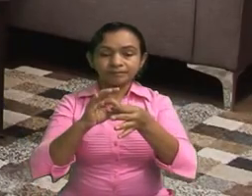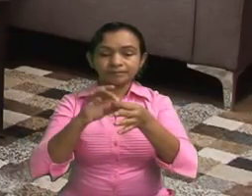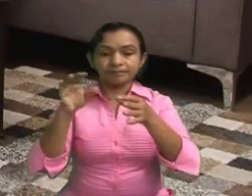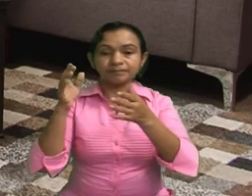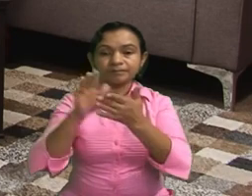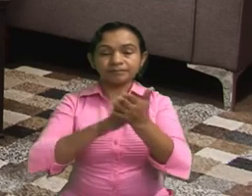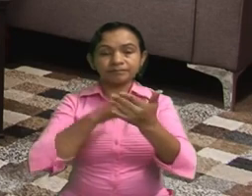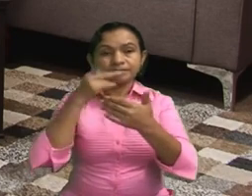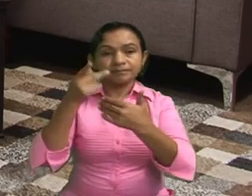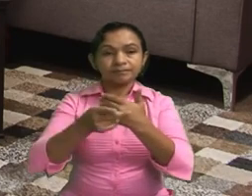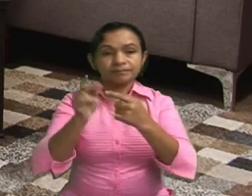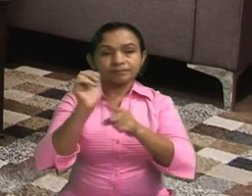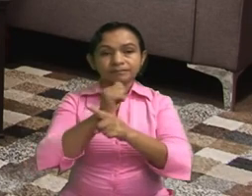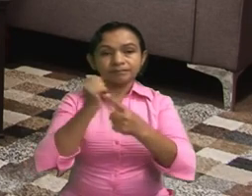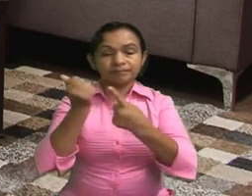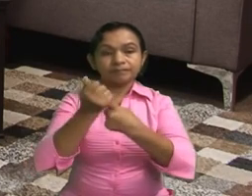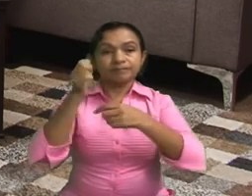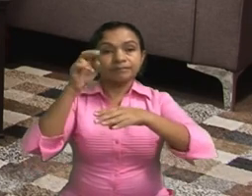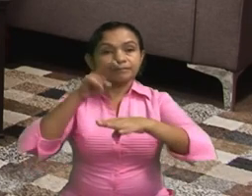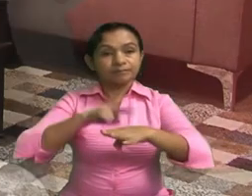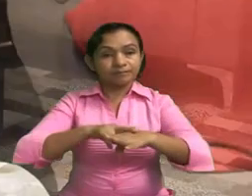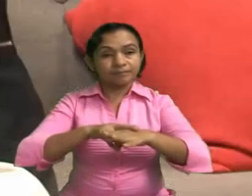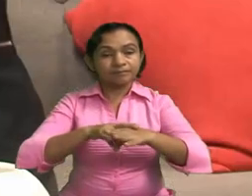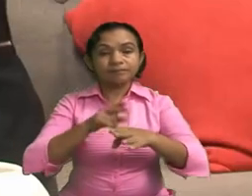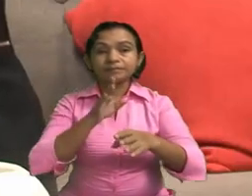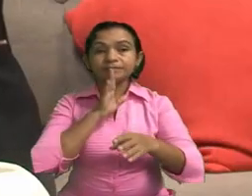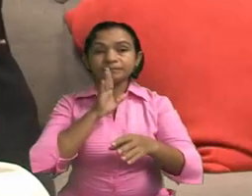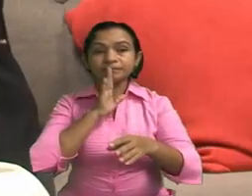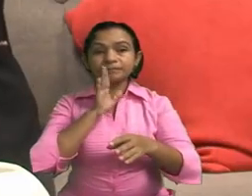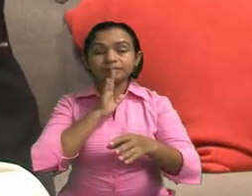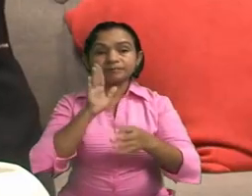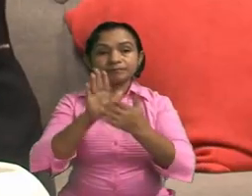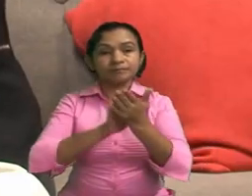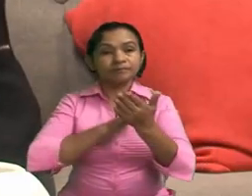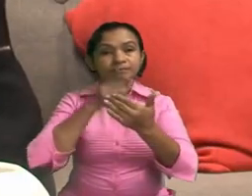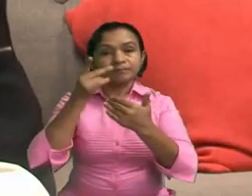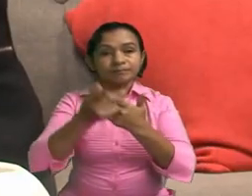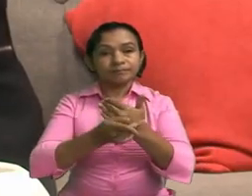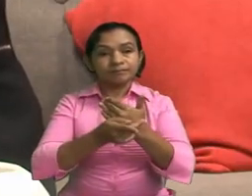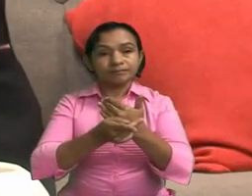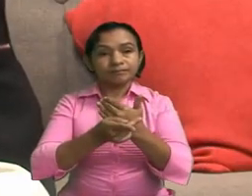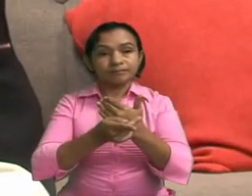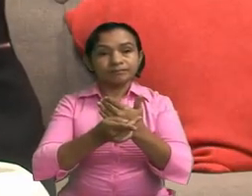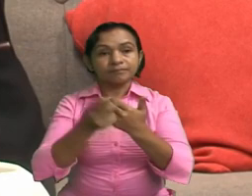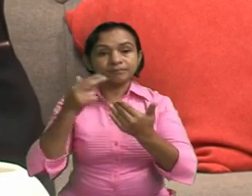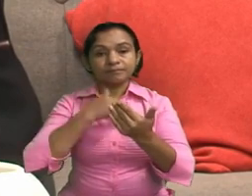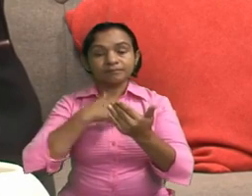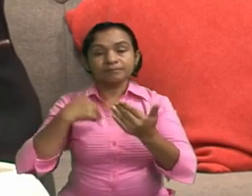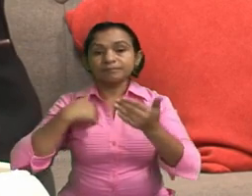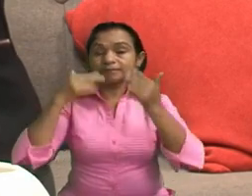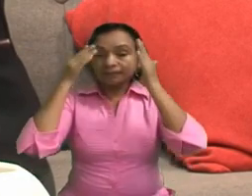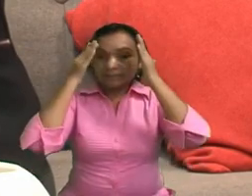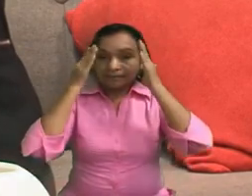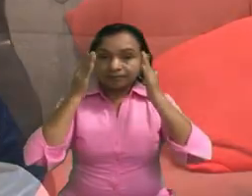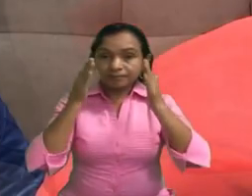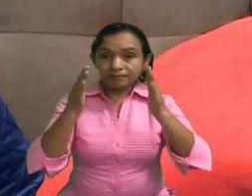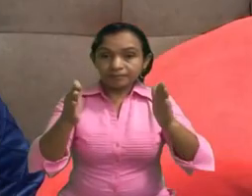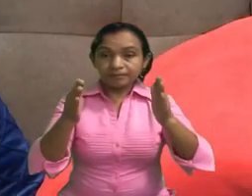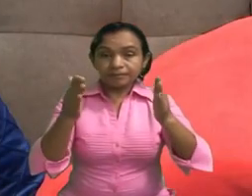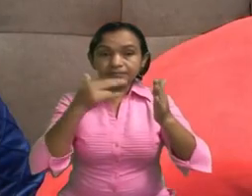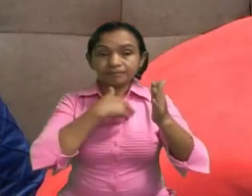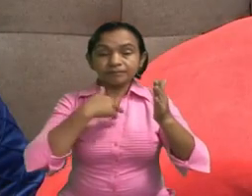nuestro programa desde el Parlamento y hablarnos sobre todos estos programas que están enfocados en